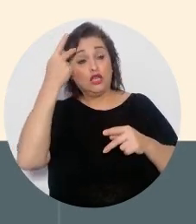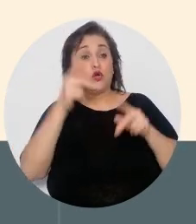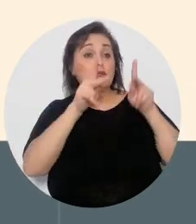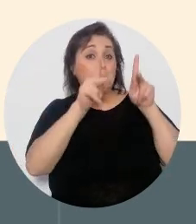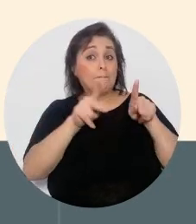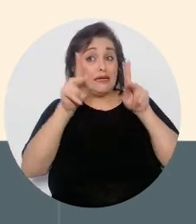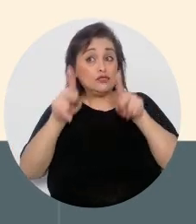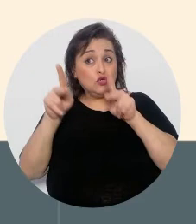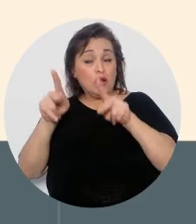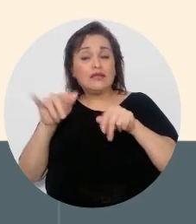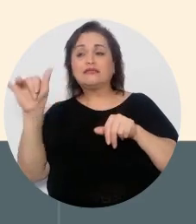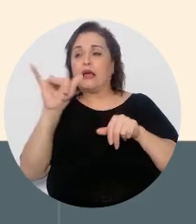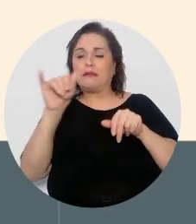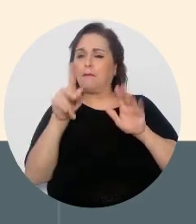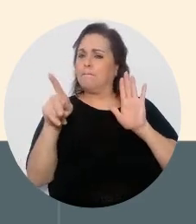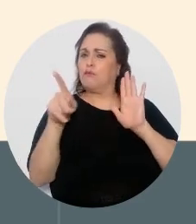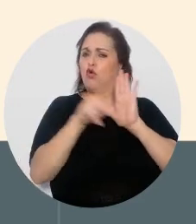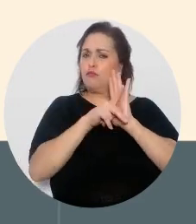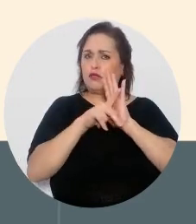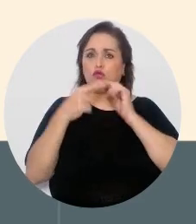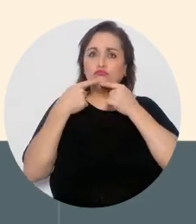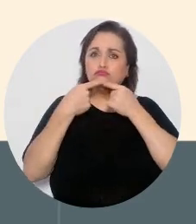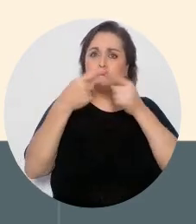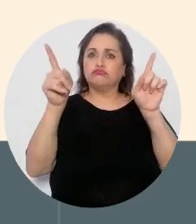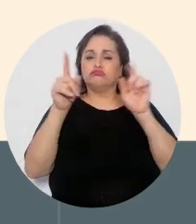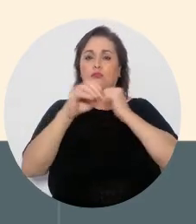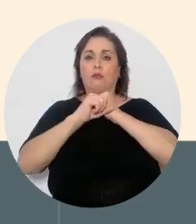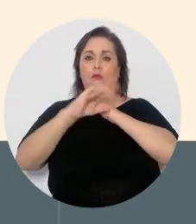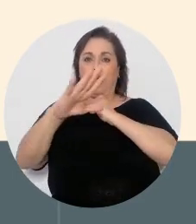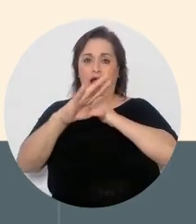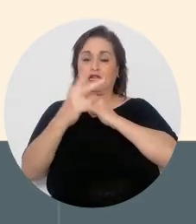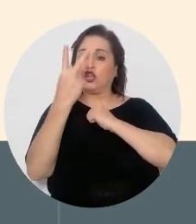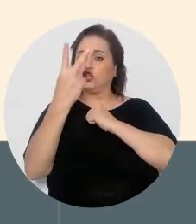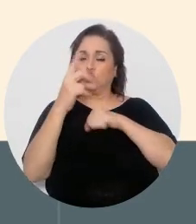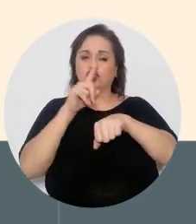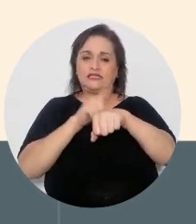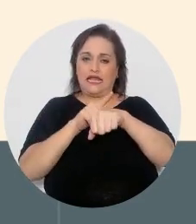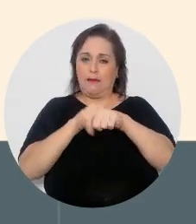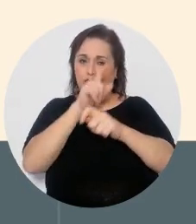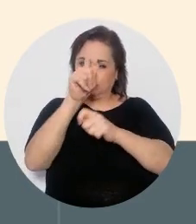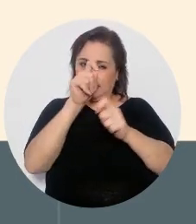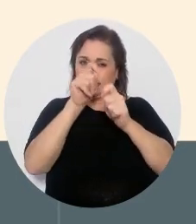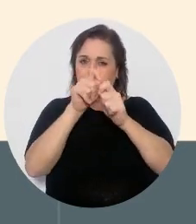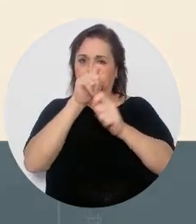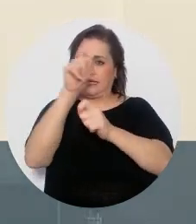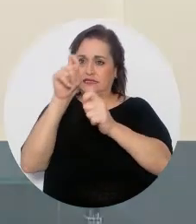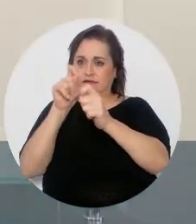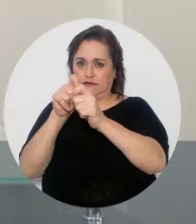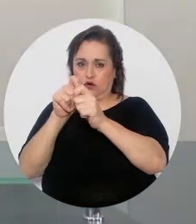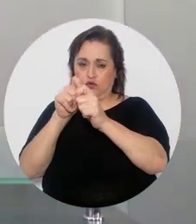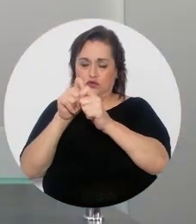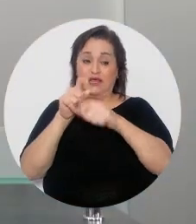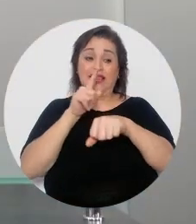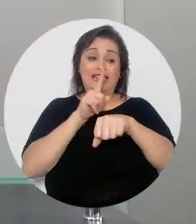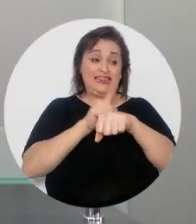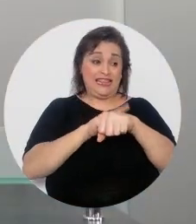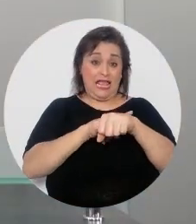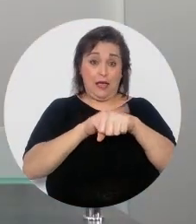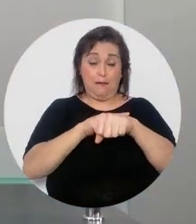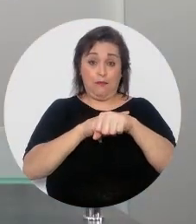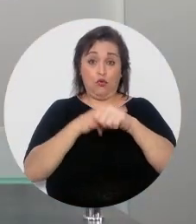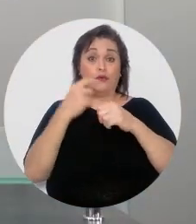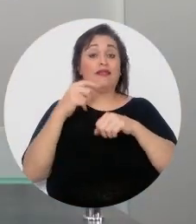políticos y los particulares tienen prohibido difundir propaganda en dos periodos en concretos,